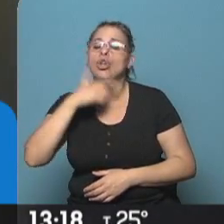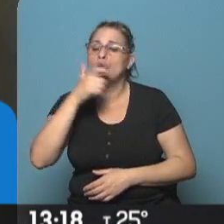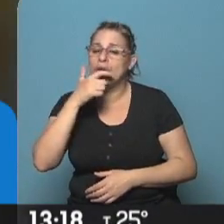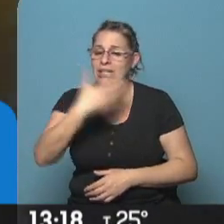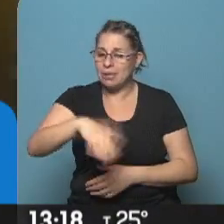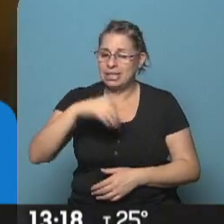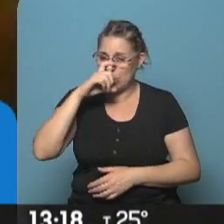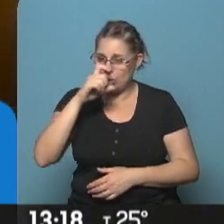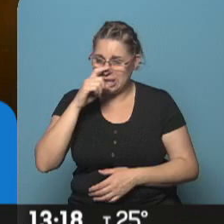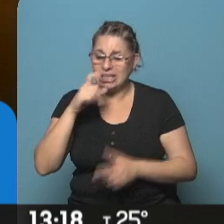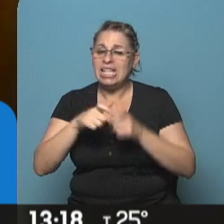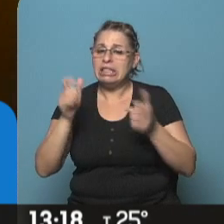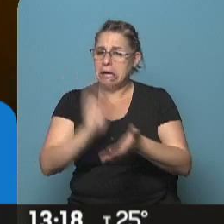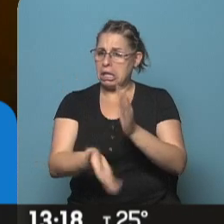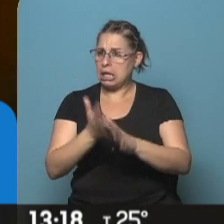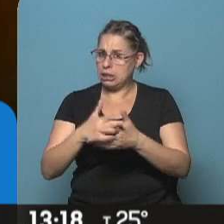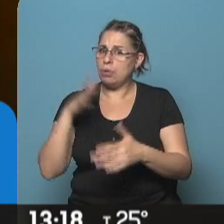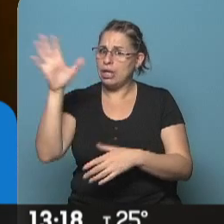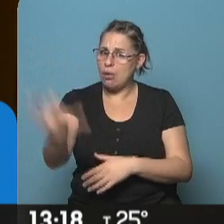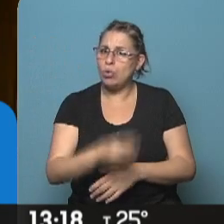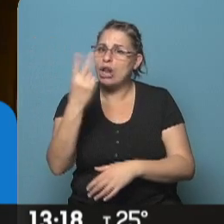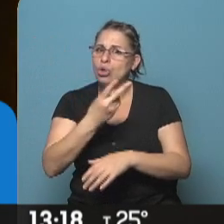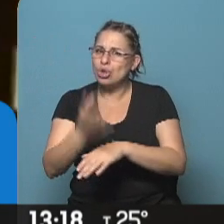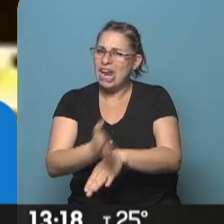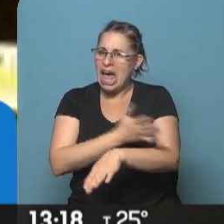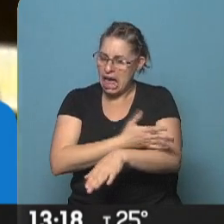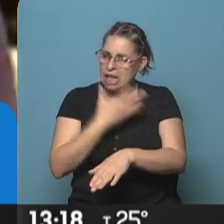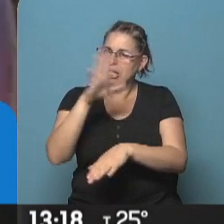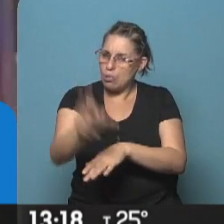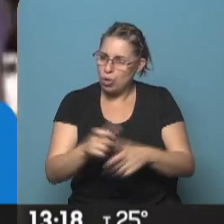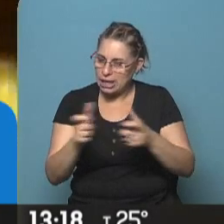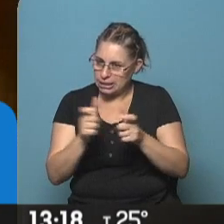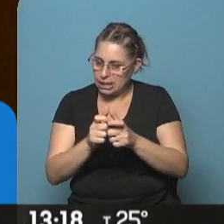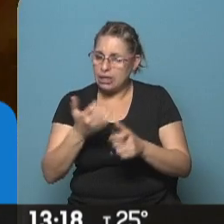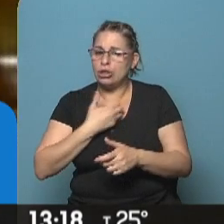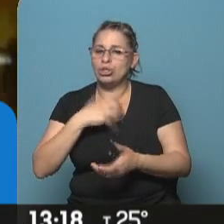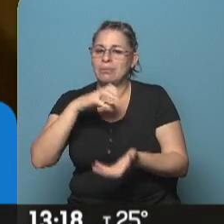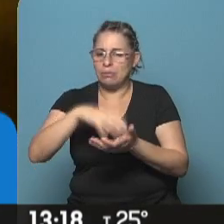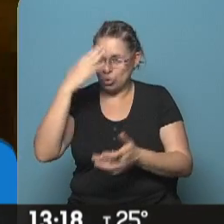entrada gratuita. Las entradas se van a poder retirar 2 horas antes de la función en boletería.